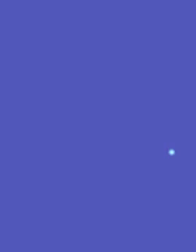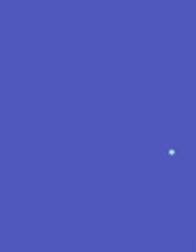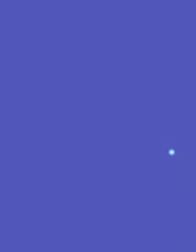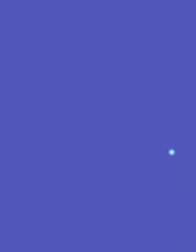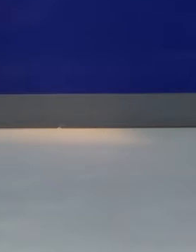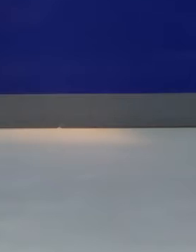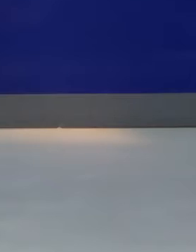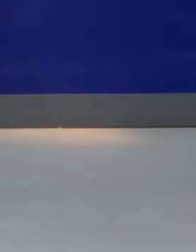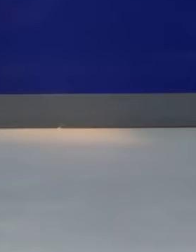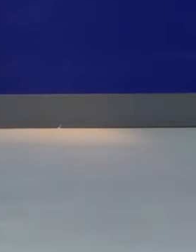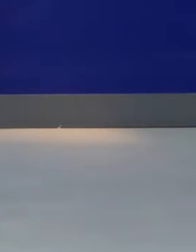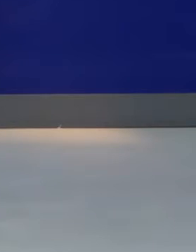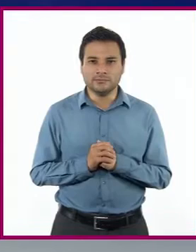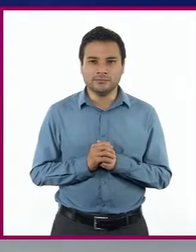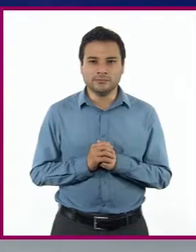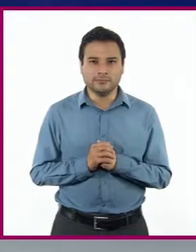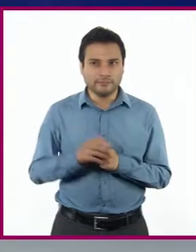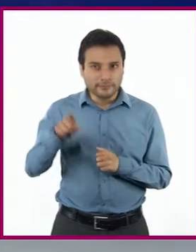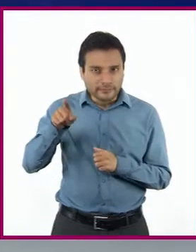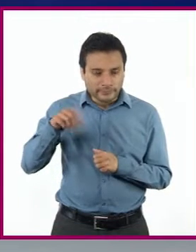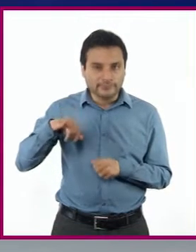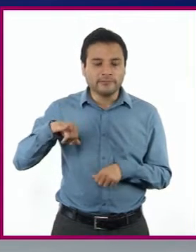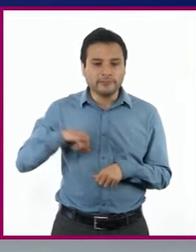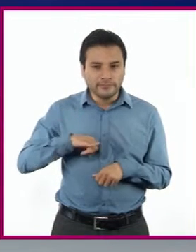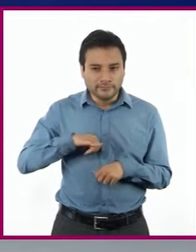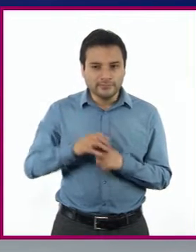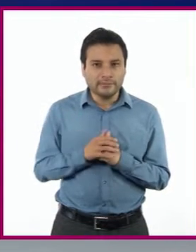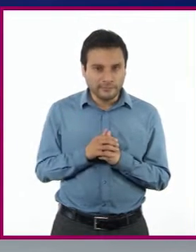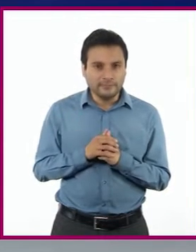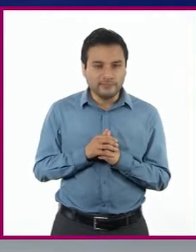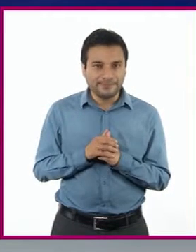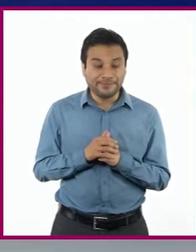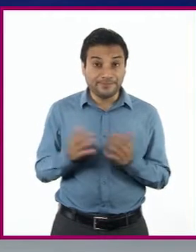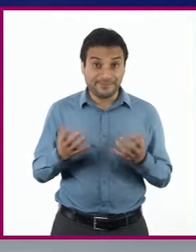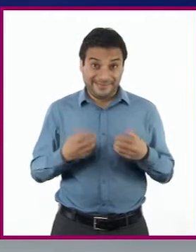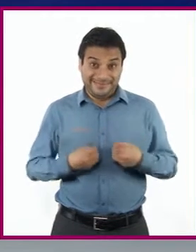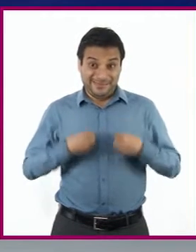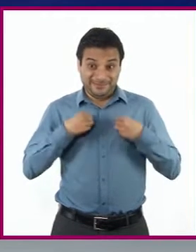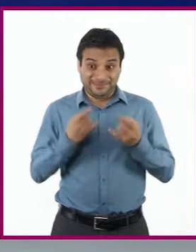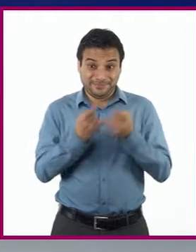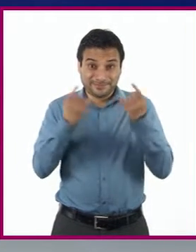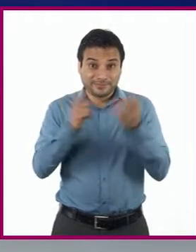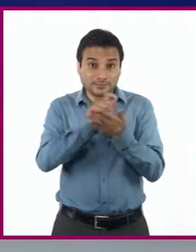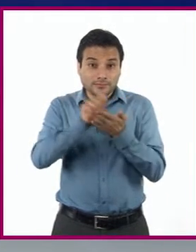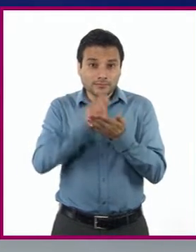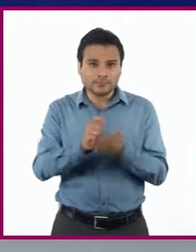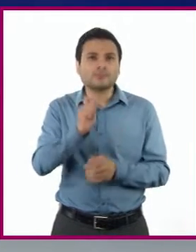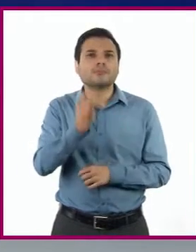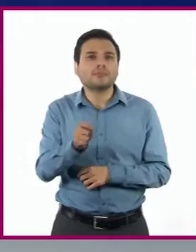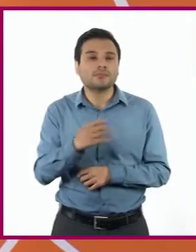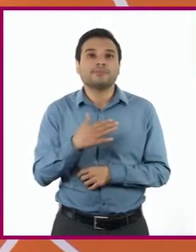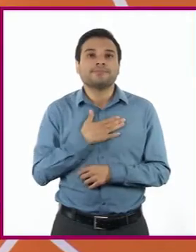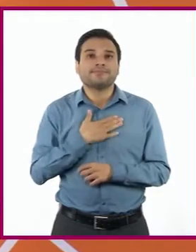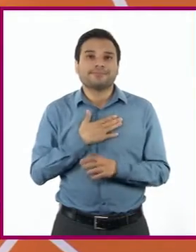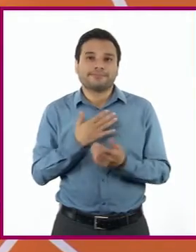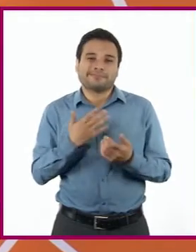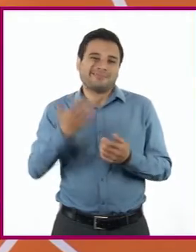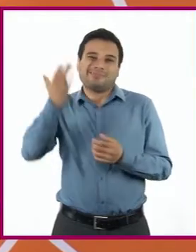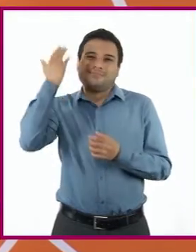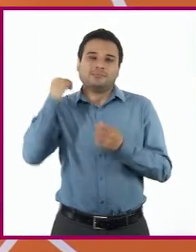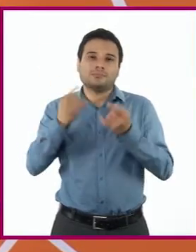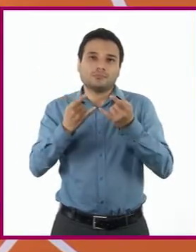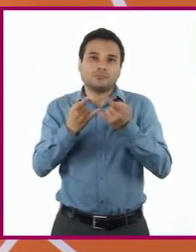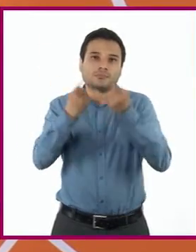pájaros. Interesante, la verdad. La autobiografía es un texto que informa sobre los acontecimientos